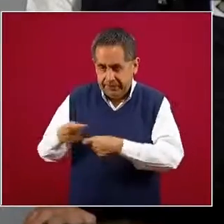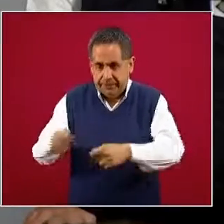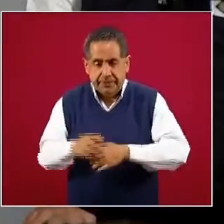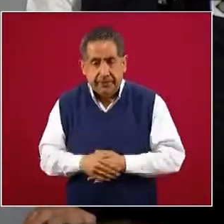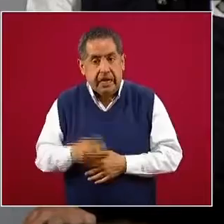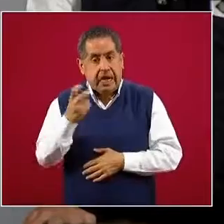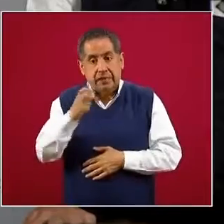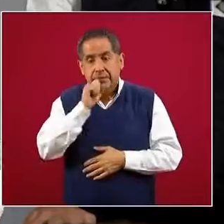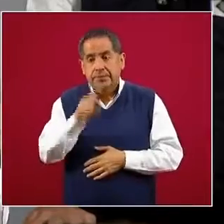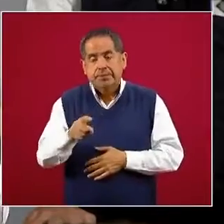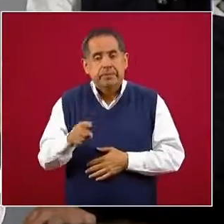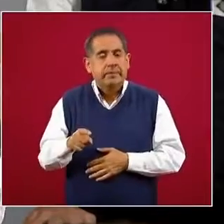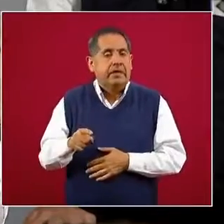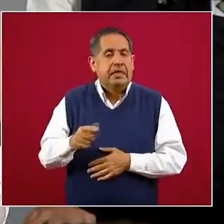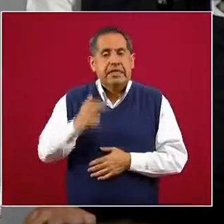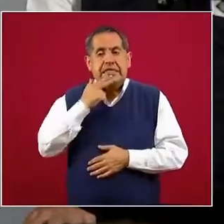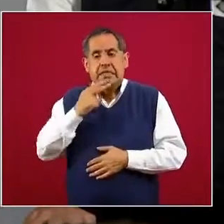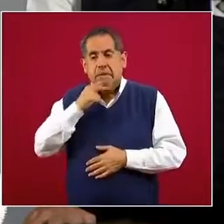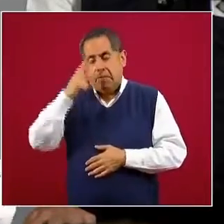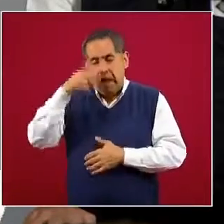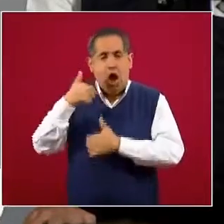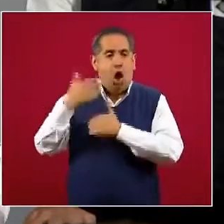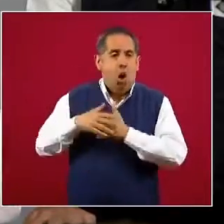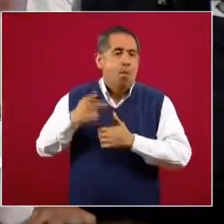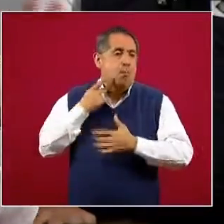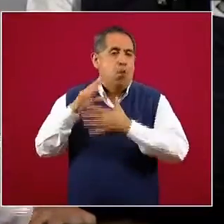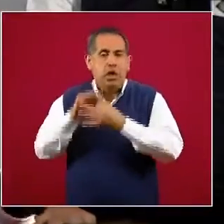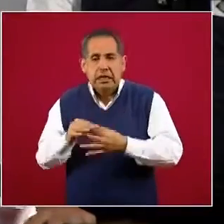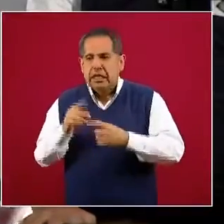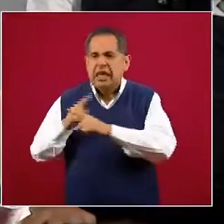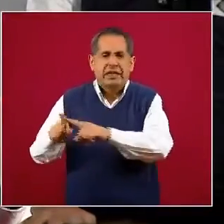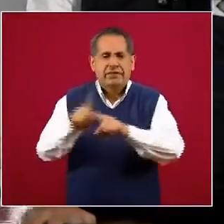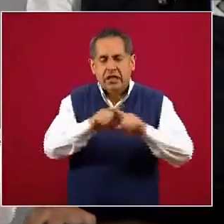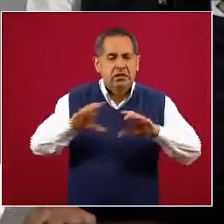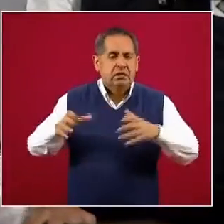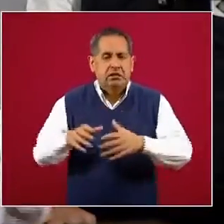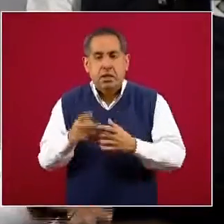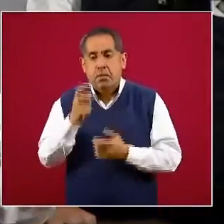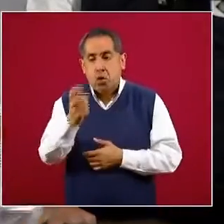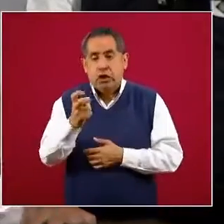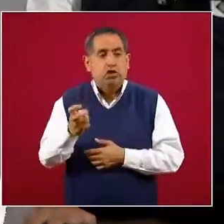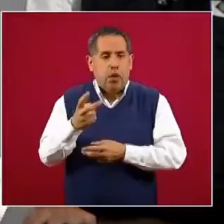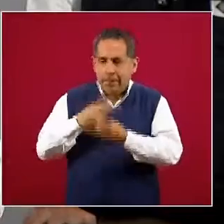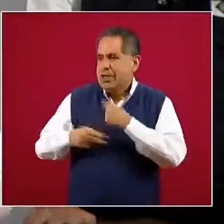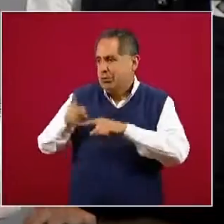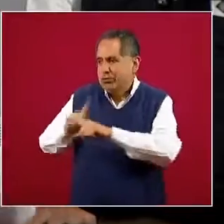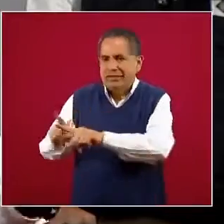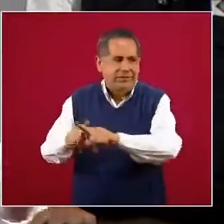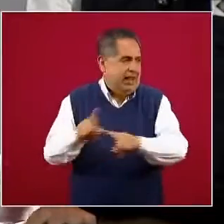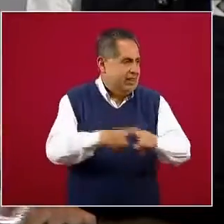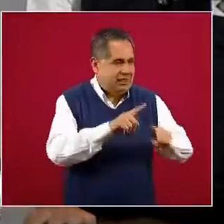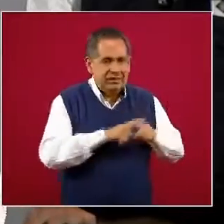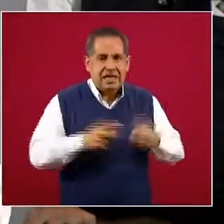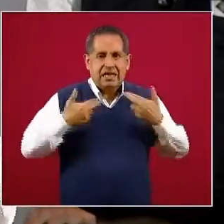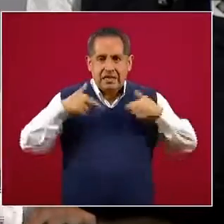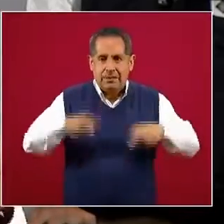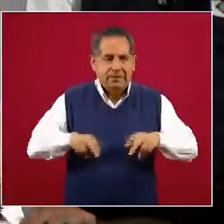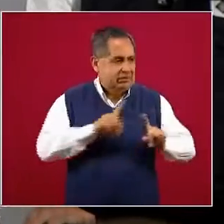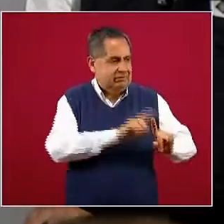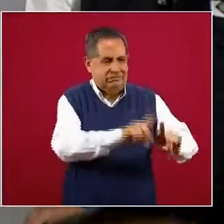Consejo Nacional de Salud, que lo preside el secretario de Salud, mi maestro, el doctor Alcocer, convocará